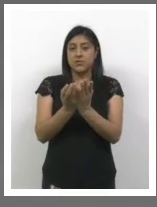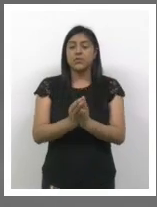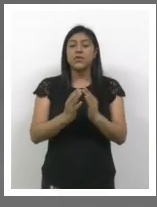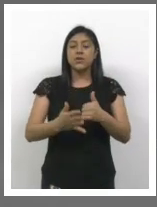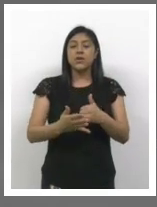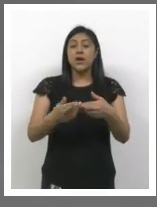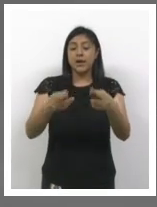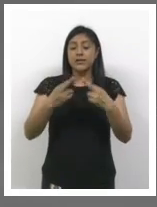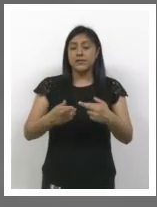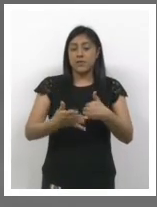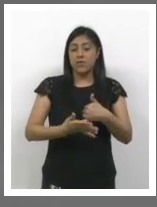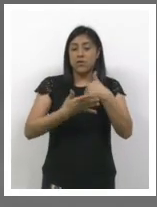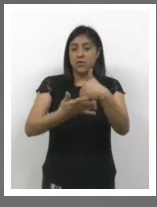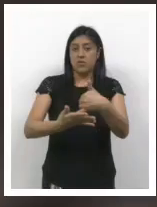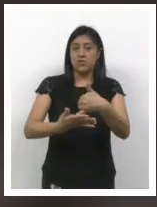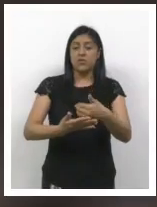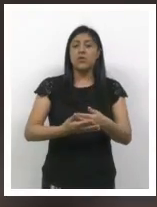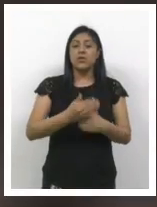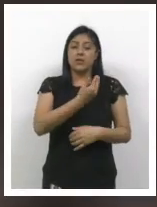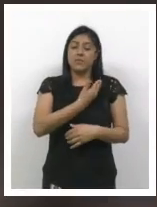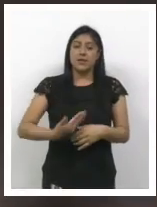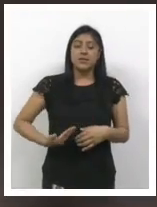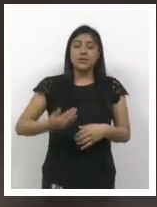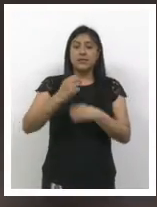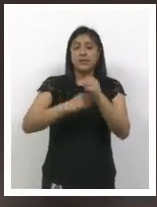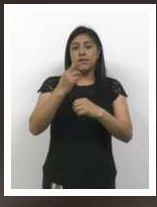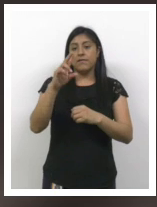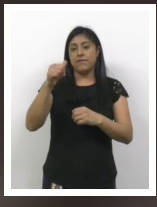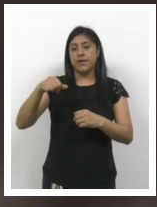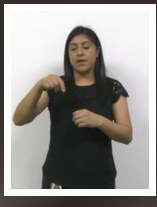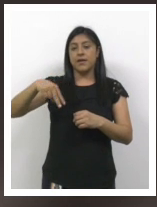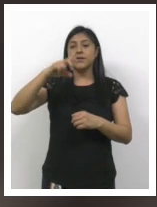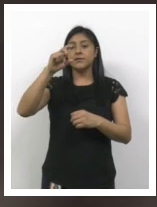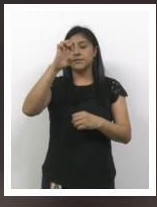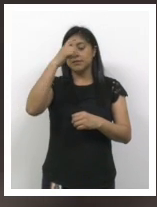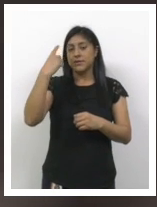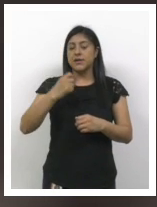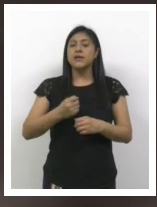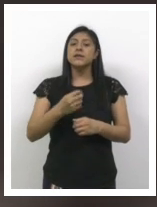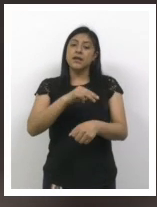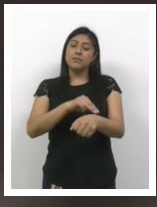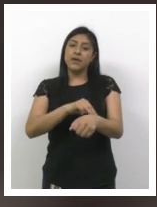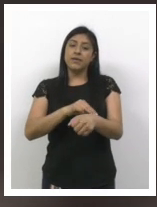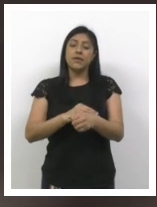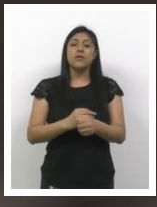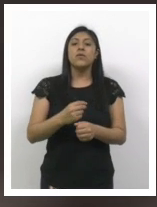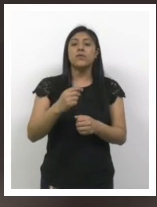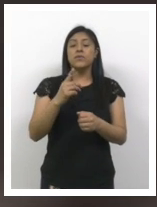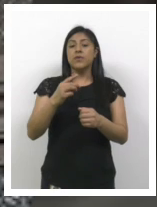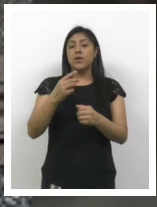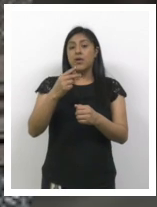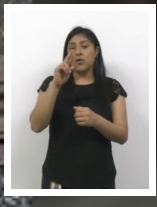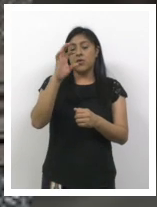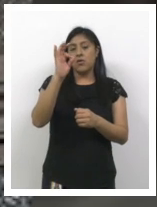en la Universidad de París por sus méritos académicos en 1923 y recibió el honor de manos del presidente